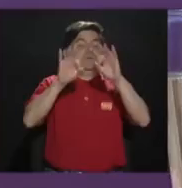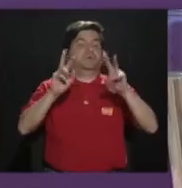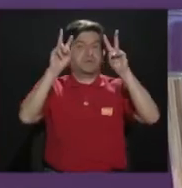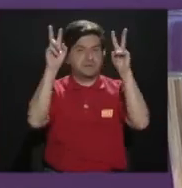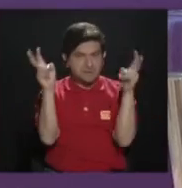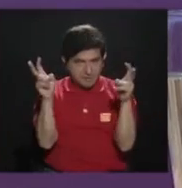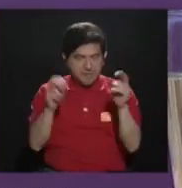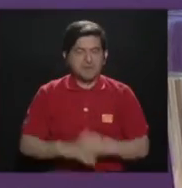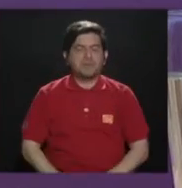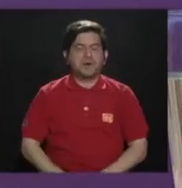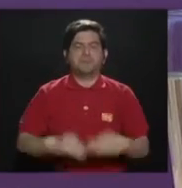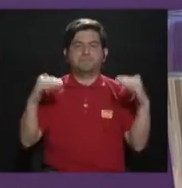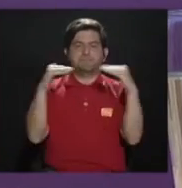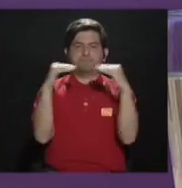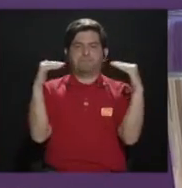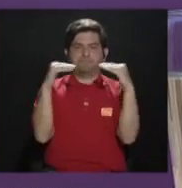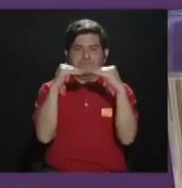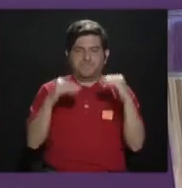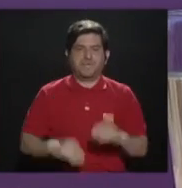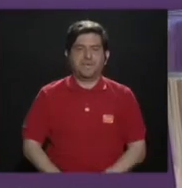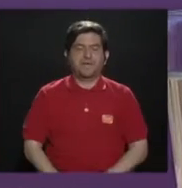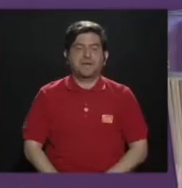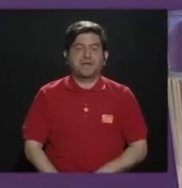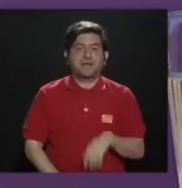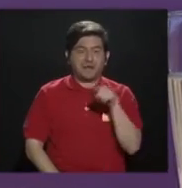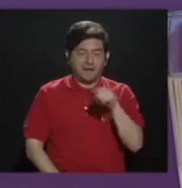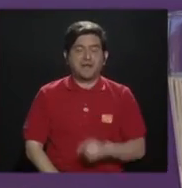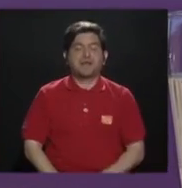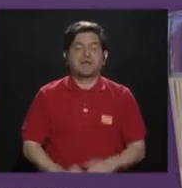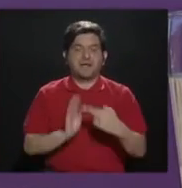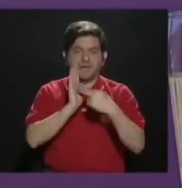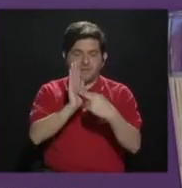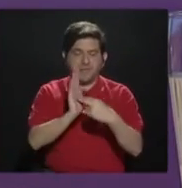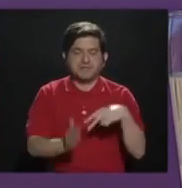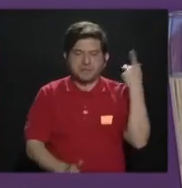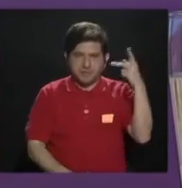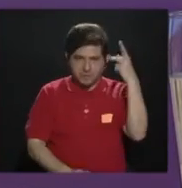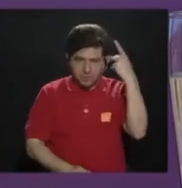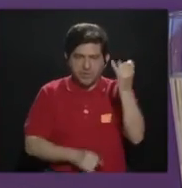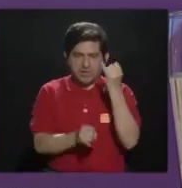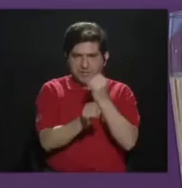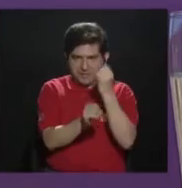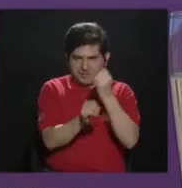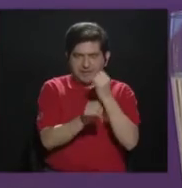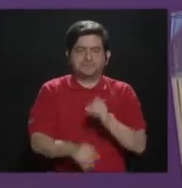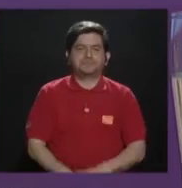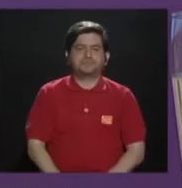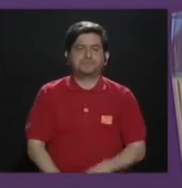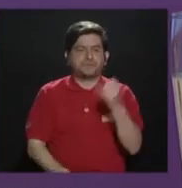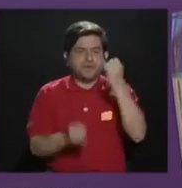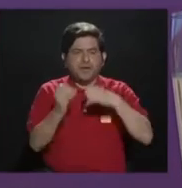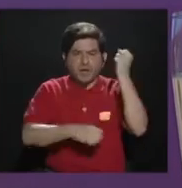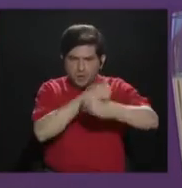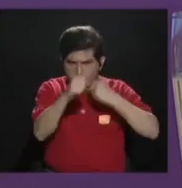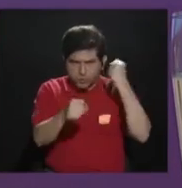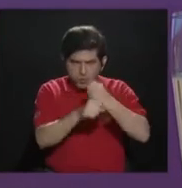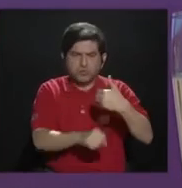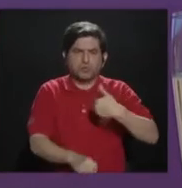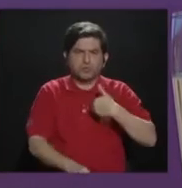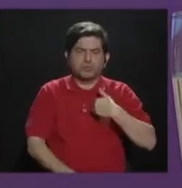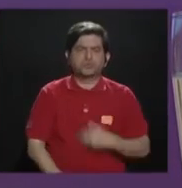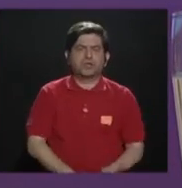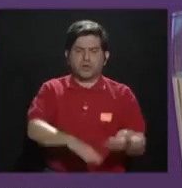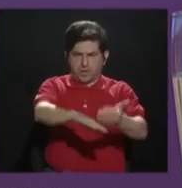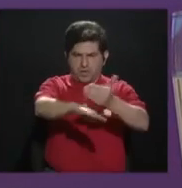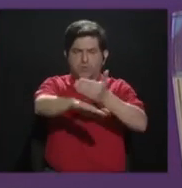tema de la paridad en la representación política institucional. Nos parece que en estos últimos años ha habido un